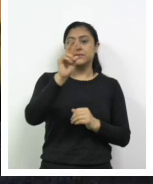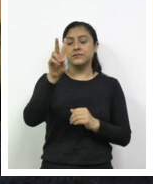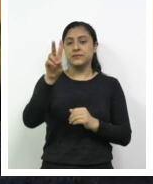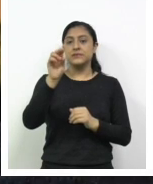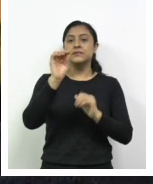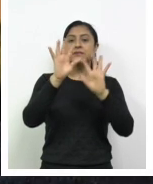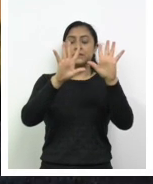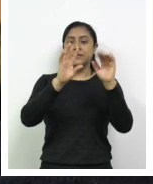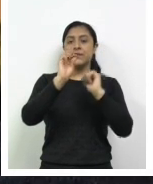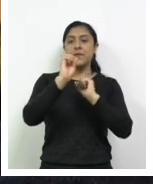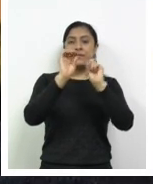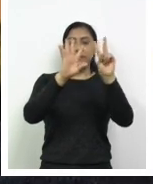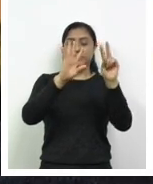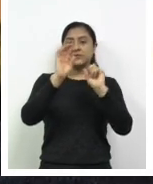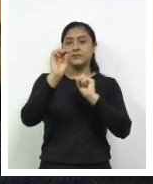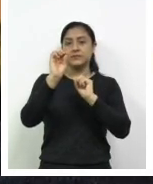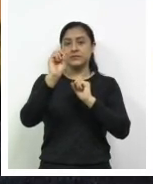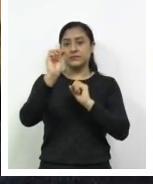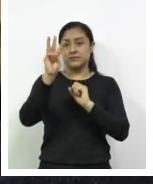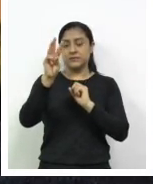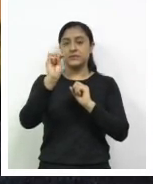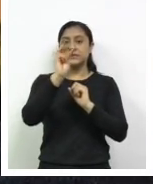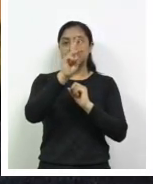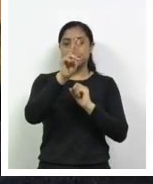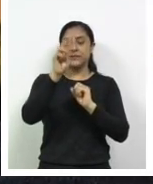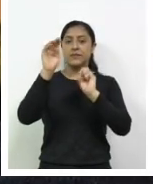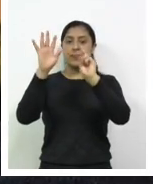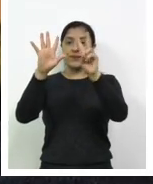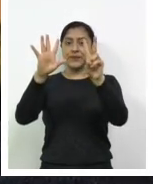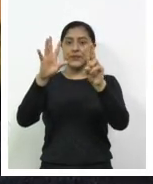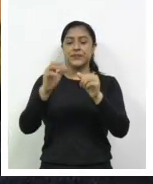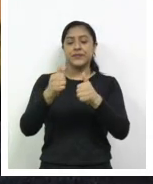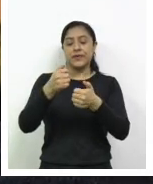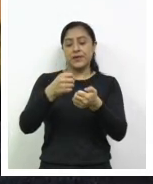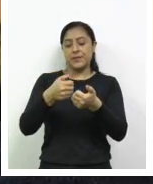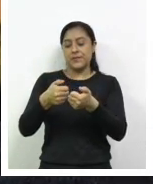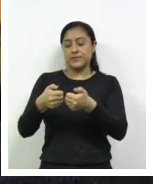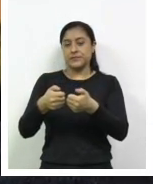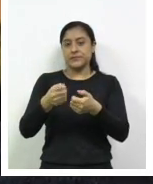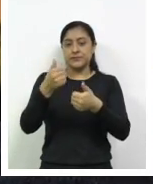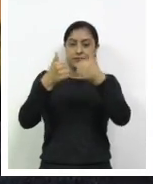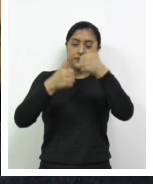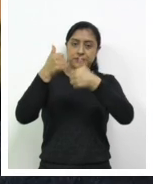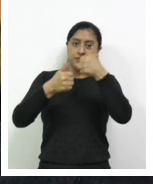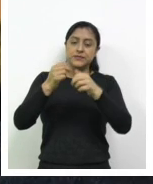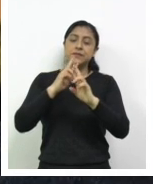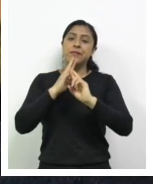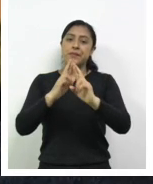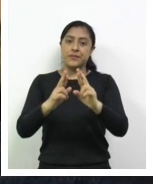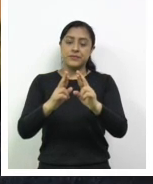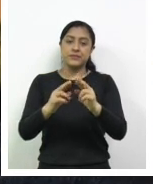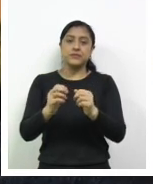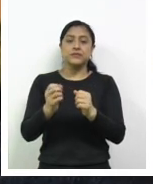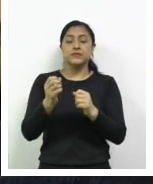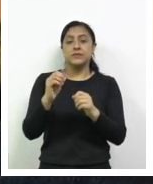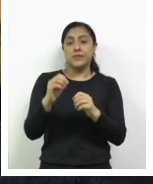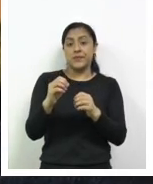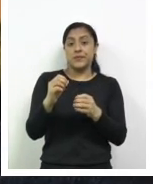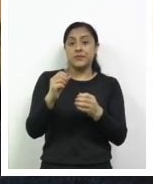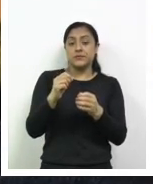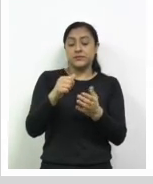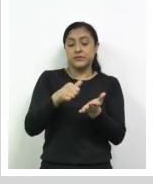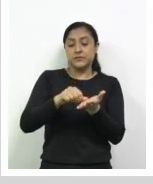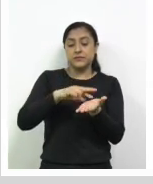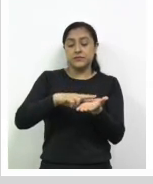42 10 73 27 escribe en un párrafo tu duda registral responde adjuntando lo que el operador te